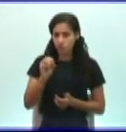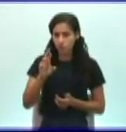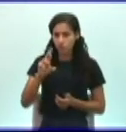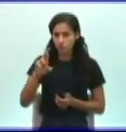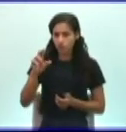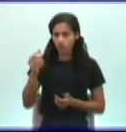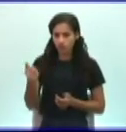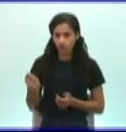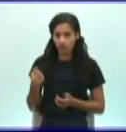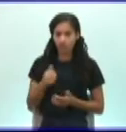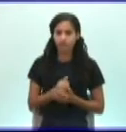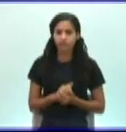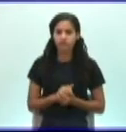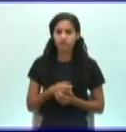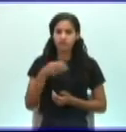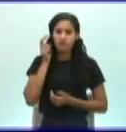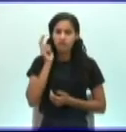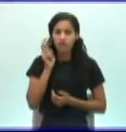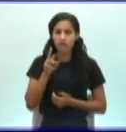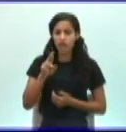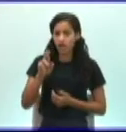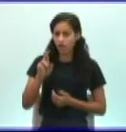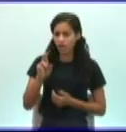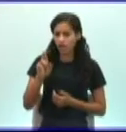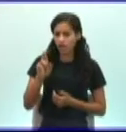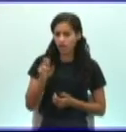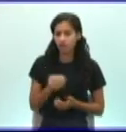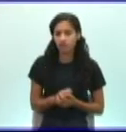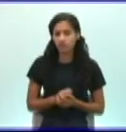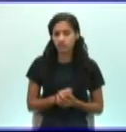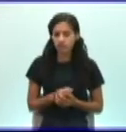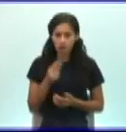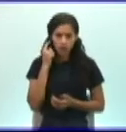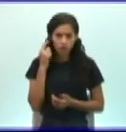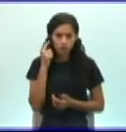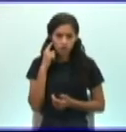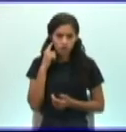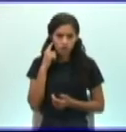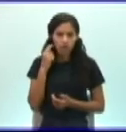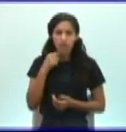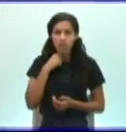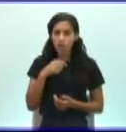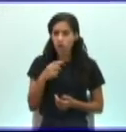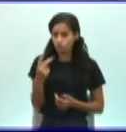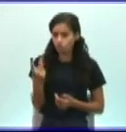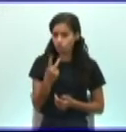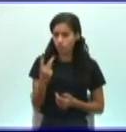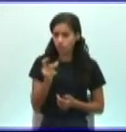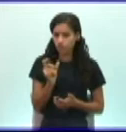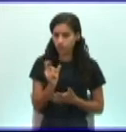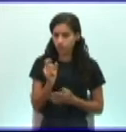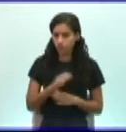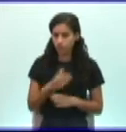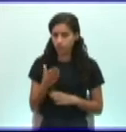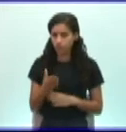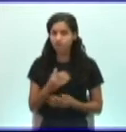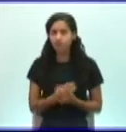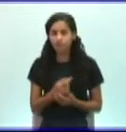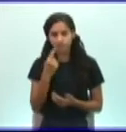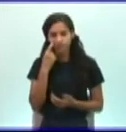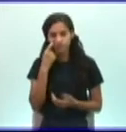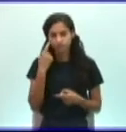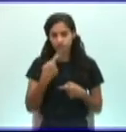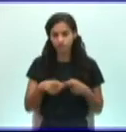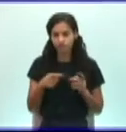zorra. El sonido rrr lo escuchas en la segunda sílaba de la palabra. Sigamos con